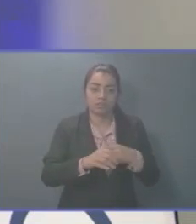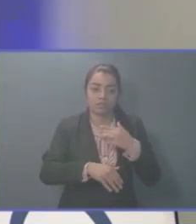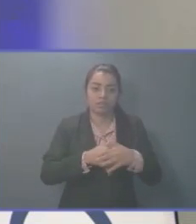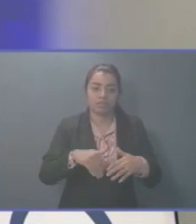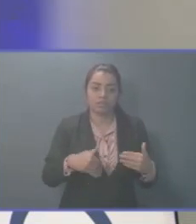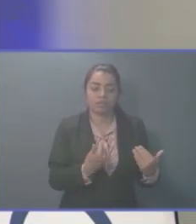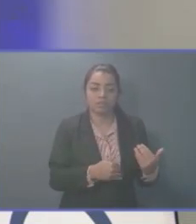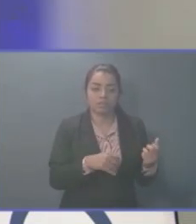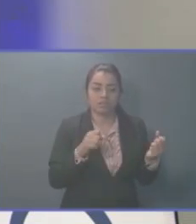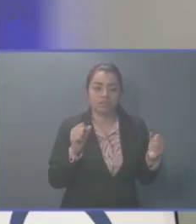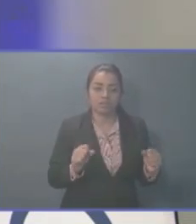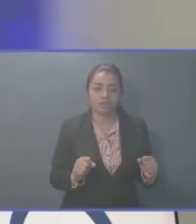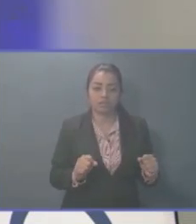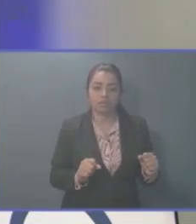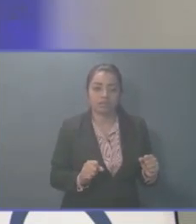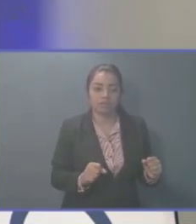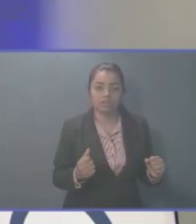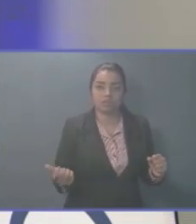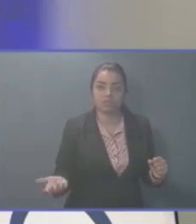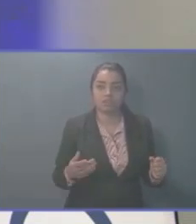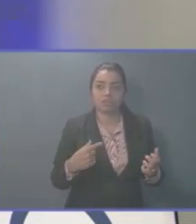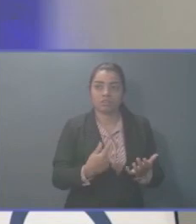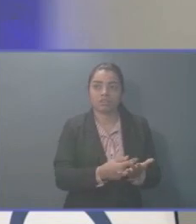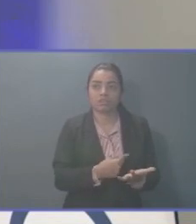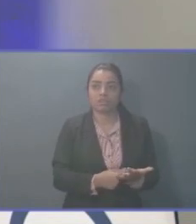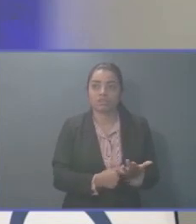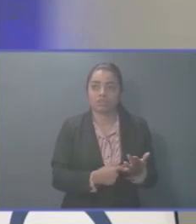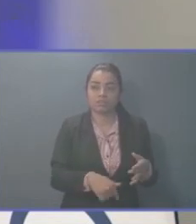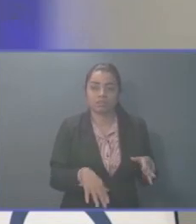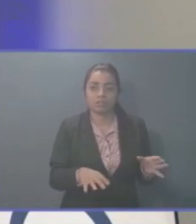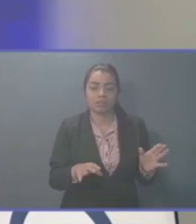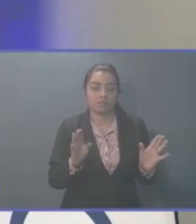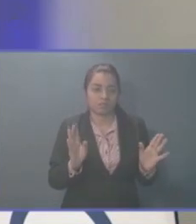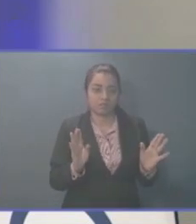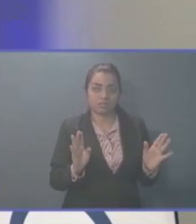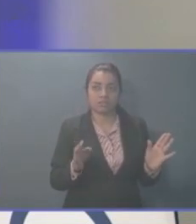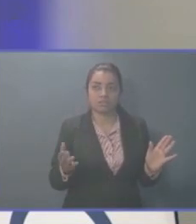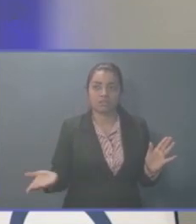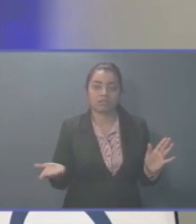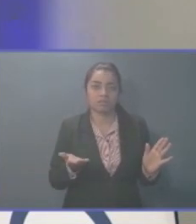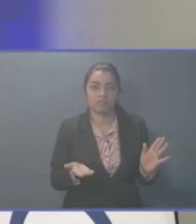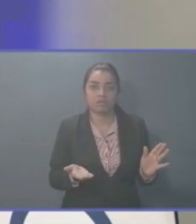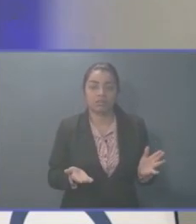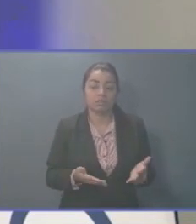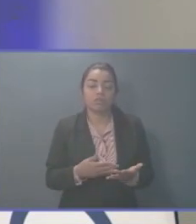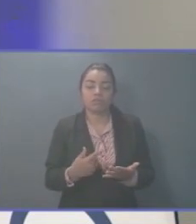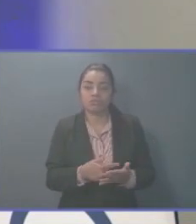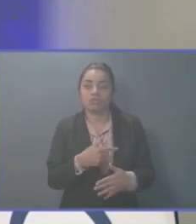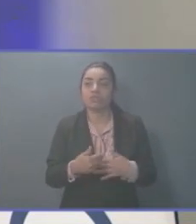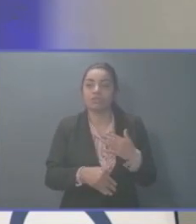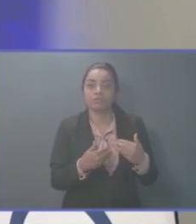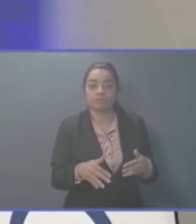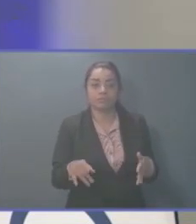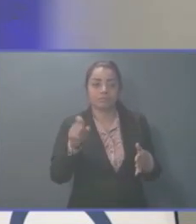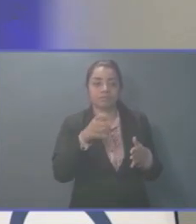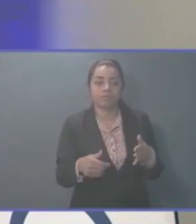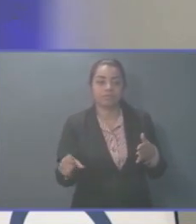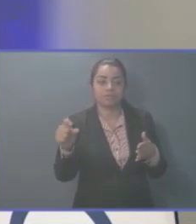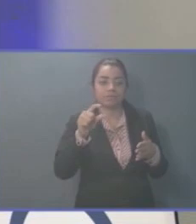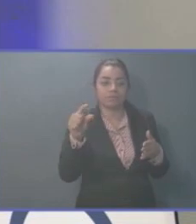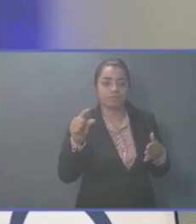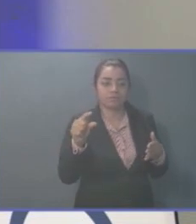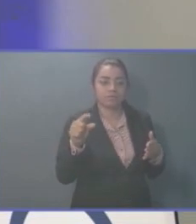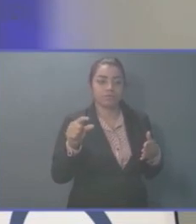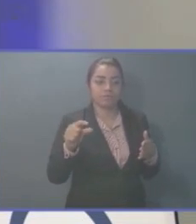desarrollo de programas y proyectos. Y lo que pasa es que de manera reiterada vemos cómo se violenta la institucionalidad, las